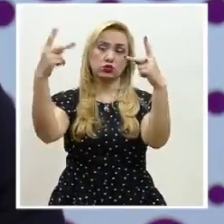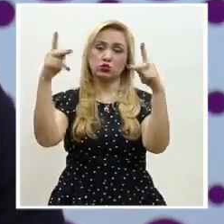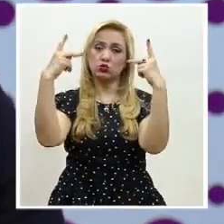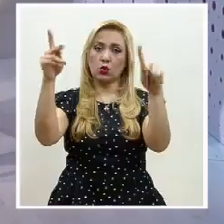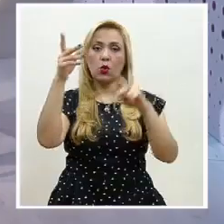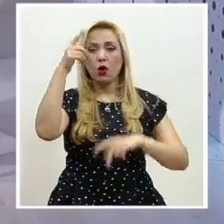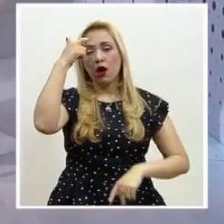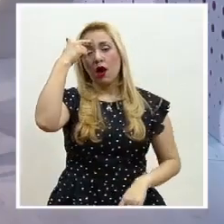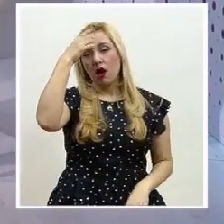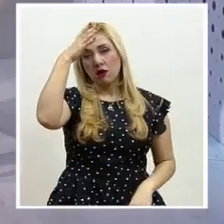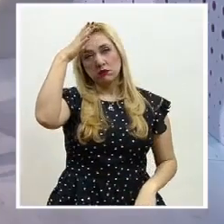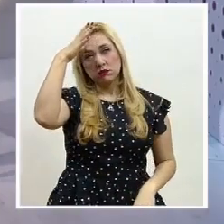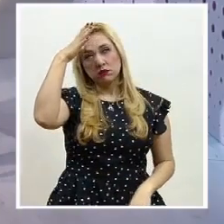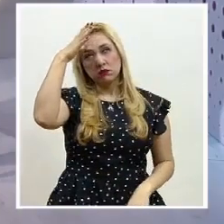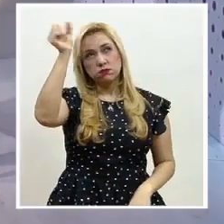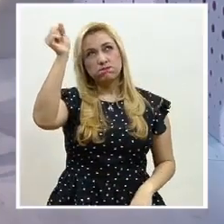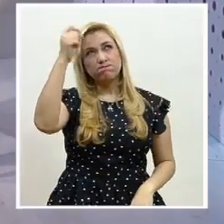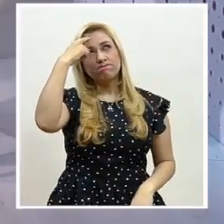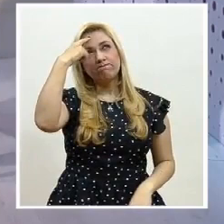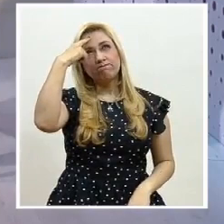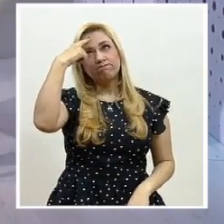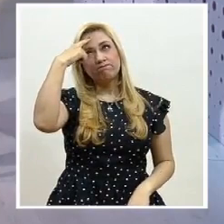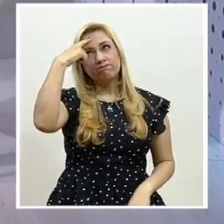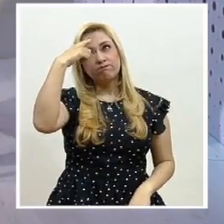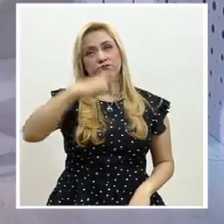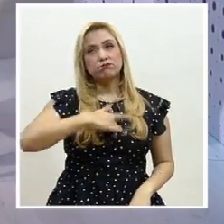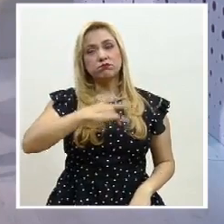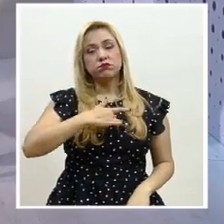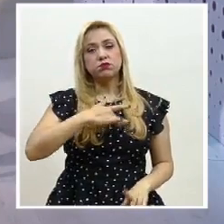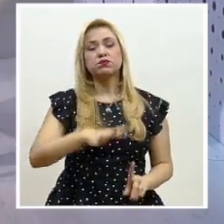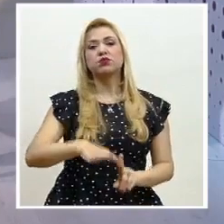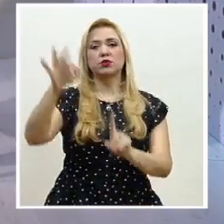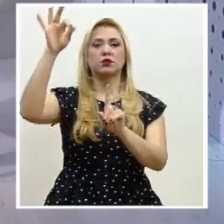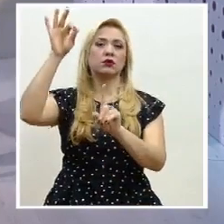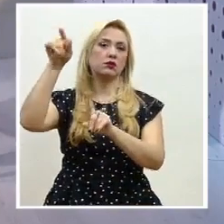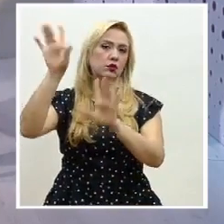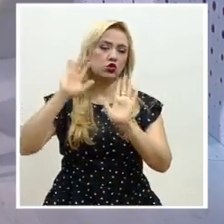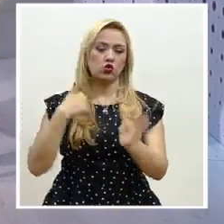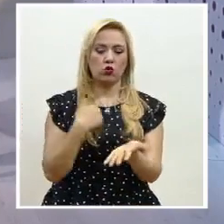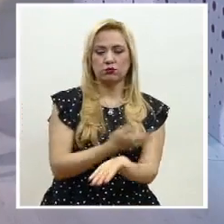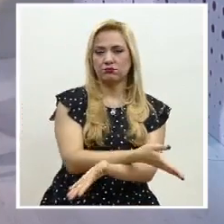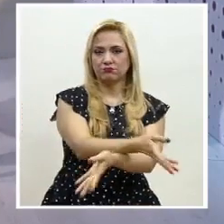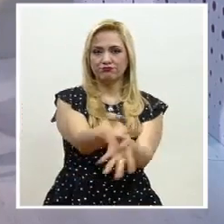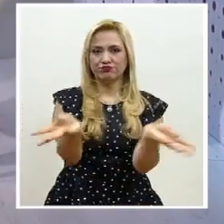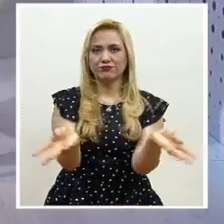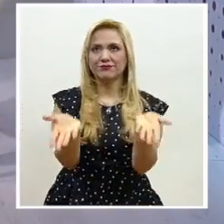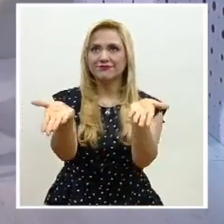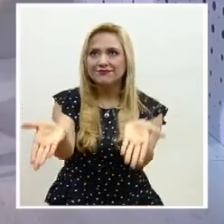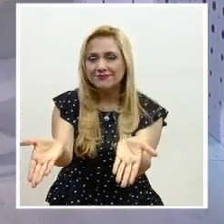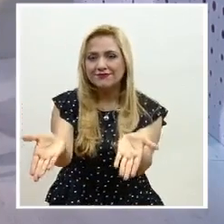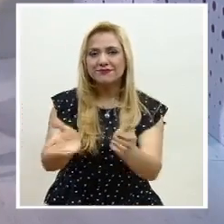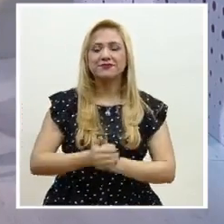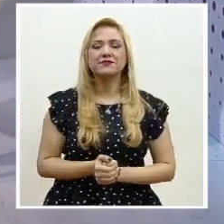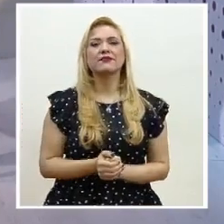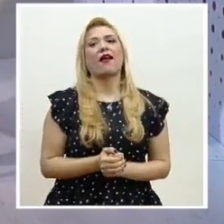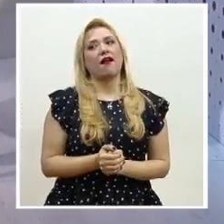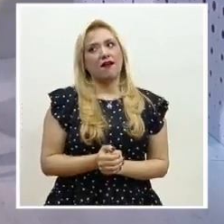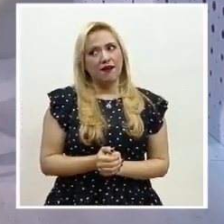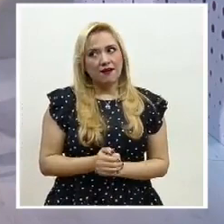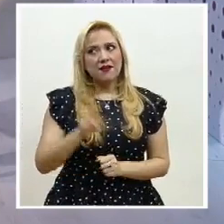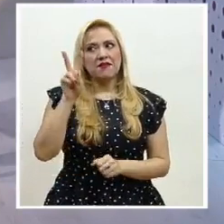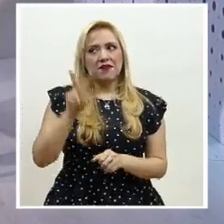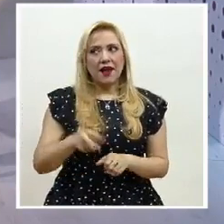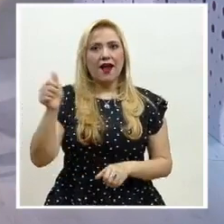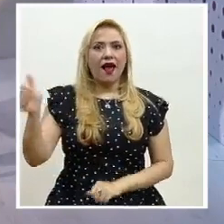ese grupo de trabajo. Sin duda. Creo que ahí habrá distinciones importantes sobre las que podremos platicar. Cada ministro y ministra pues conforma su propio